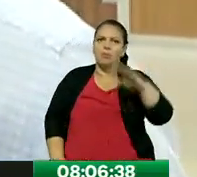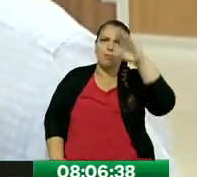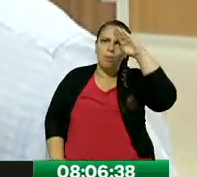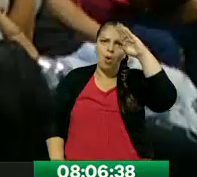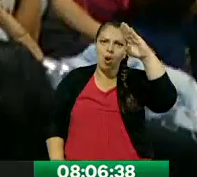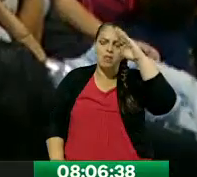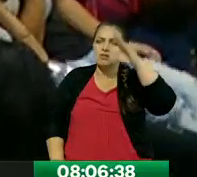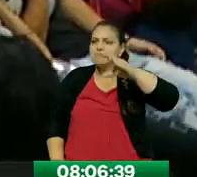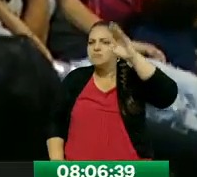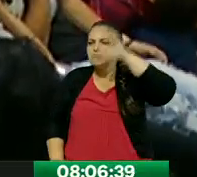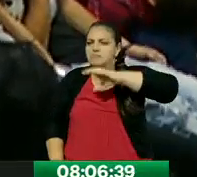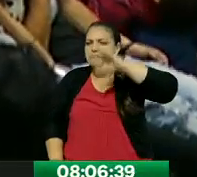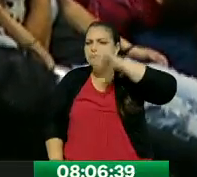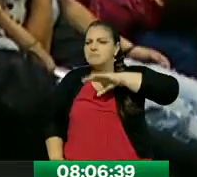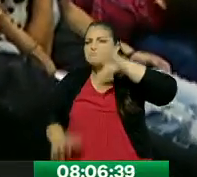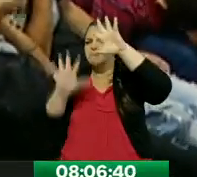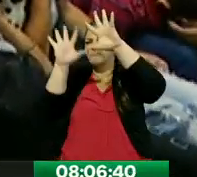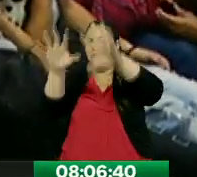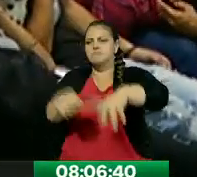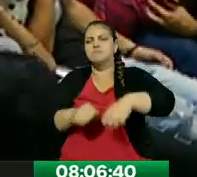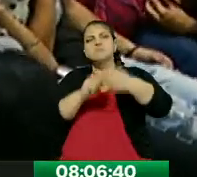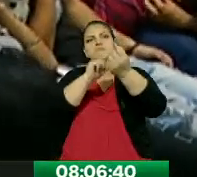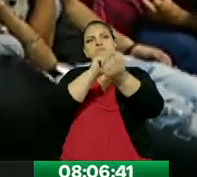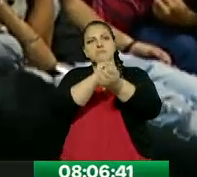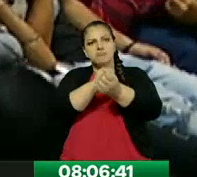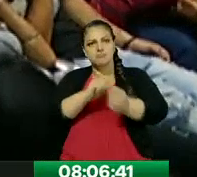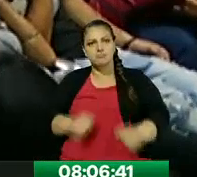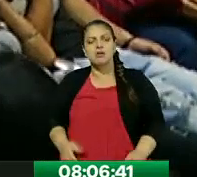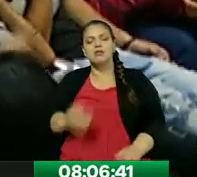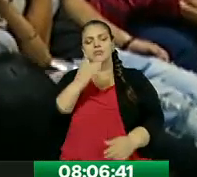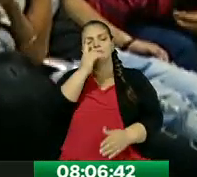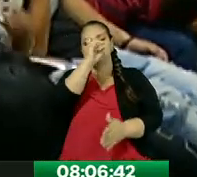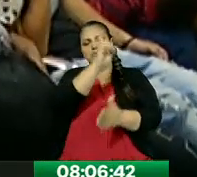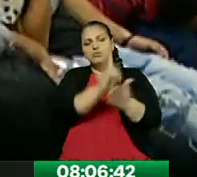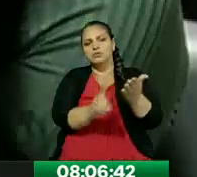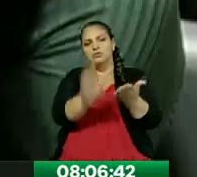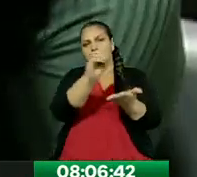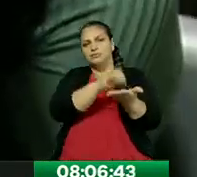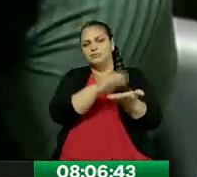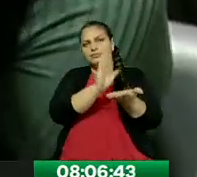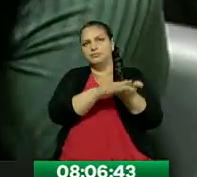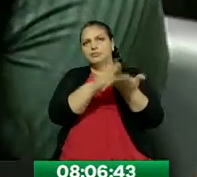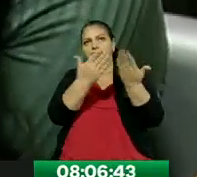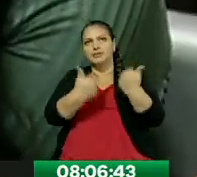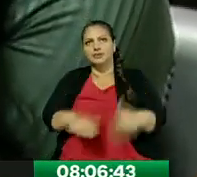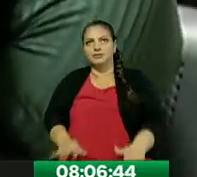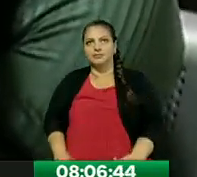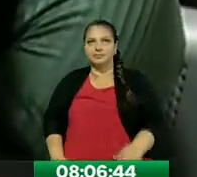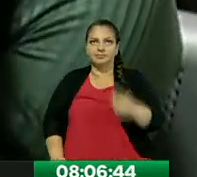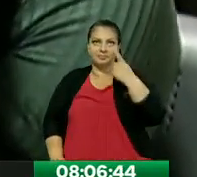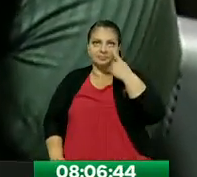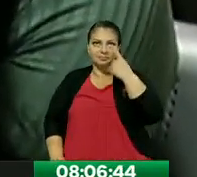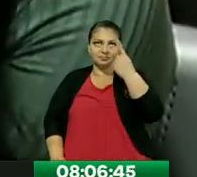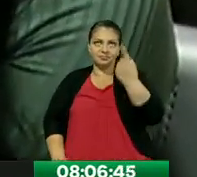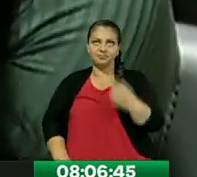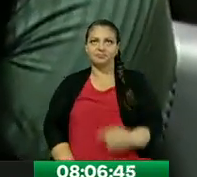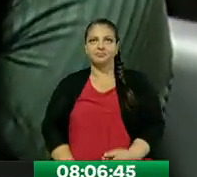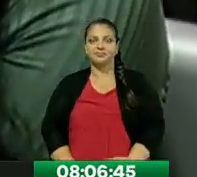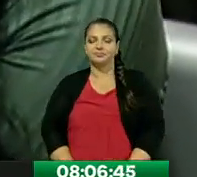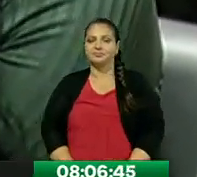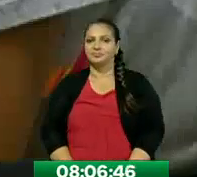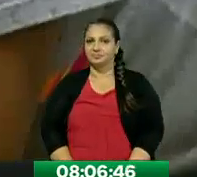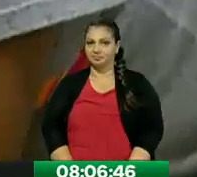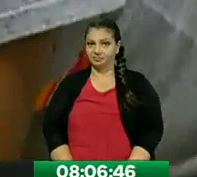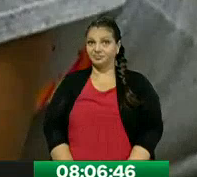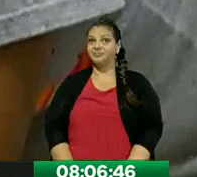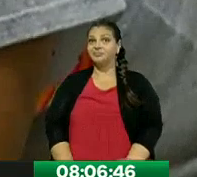juez. El negocio se encuentra ubicado en un centro comercial al norte de Guayaquil. De acuerdo con las versiones receptadas en la fiscalía,